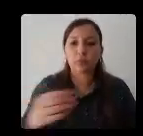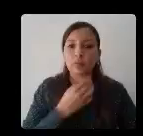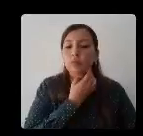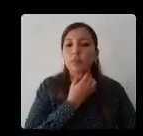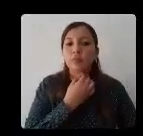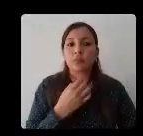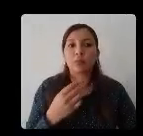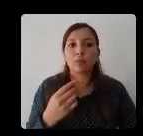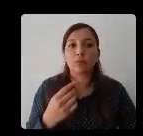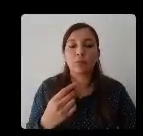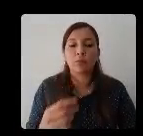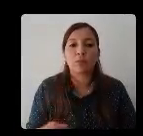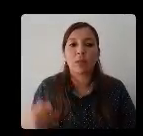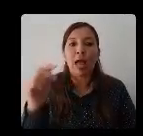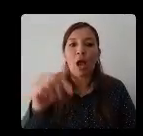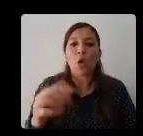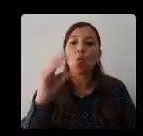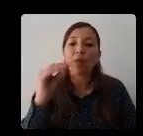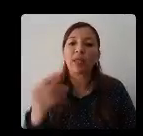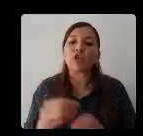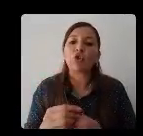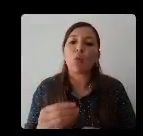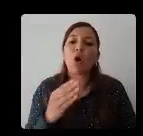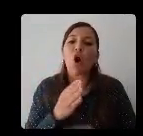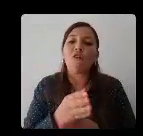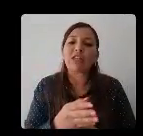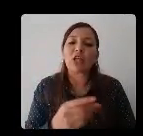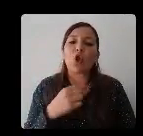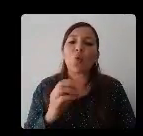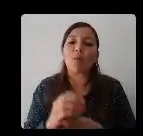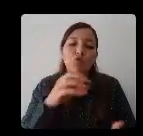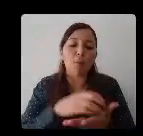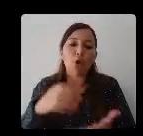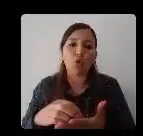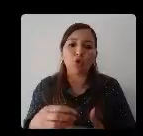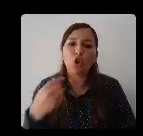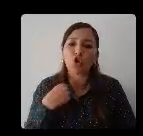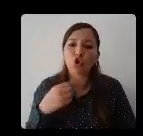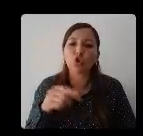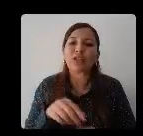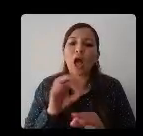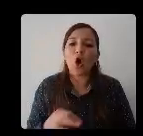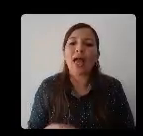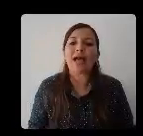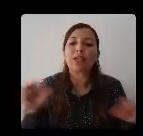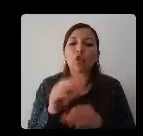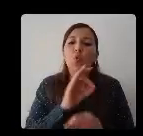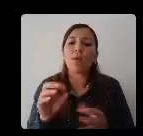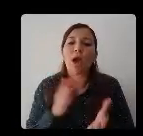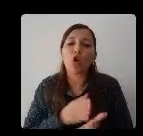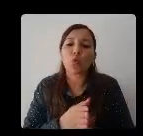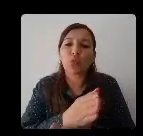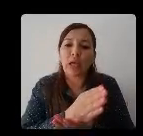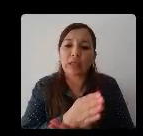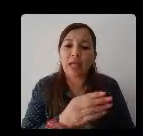que obviamente hay pajareros, hay ornitólogos que nosotros decimos pajareros porque ven pájaros. Pues. Y vamos a pajarear, les decimos. Siempre